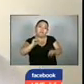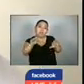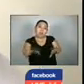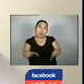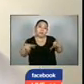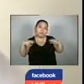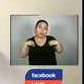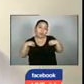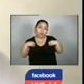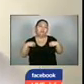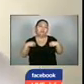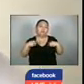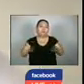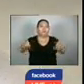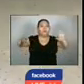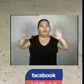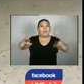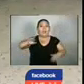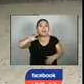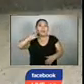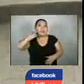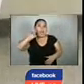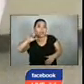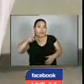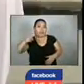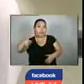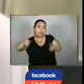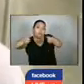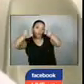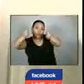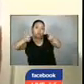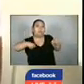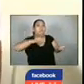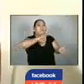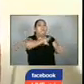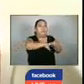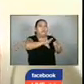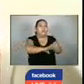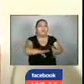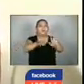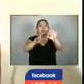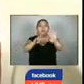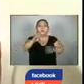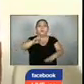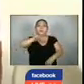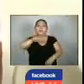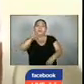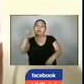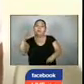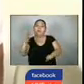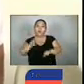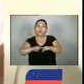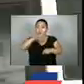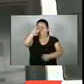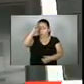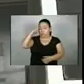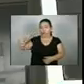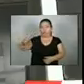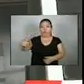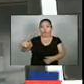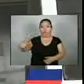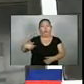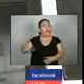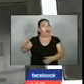fue condenado a 3 años de cárcel y restituyó al Estado más de $60,000 que recibió durante la gestión del